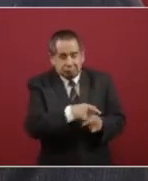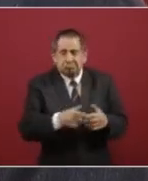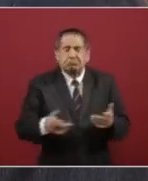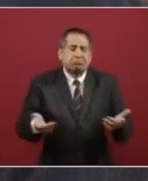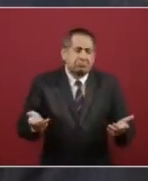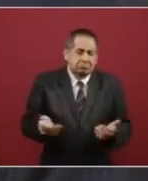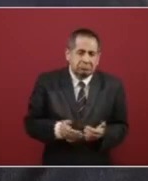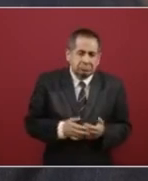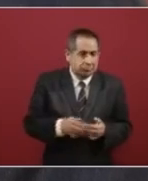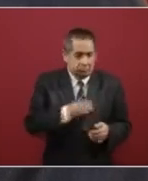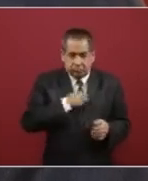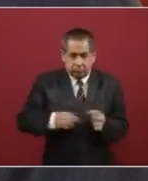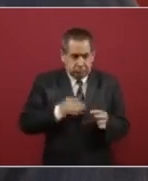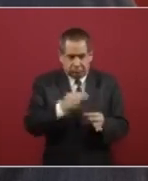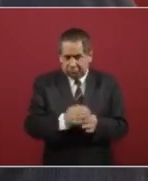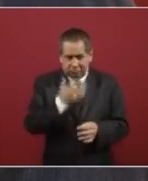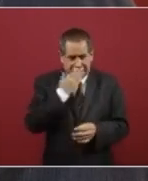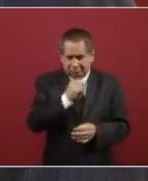que no han cumplido.